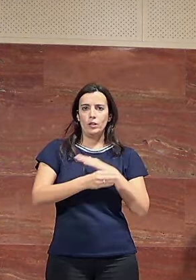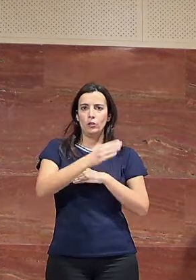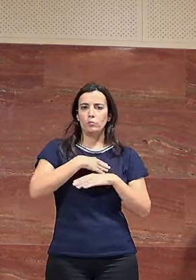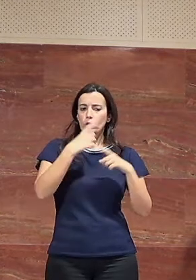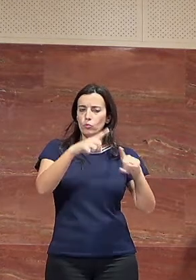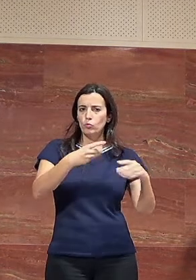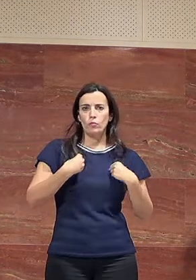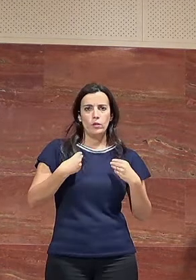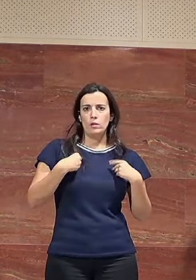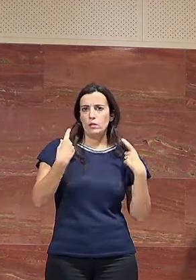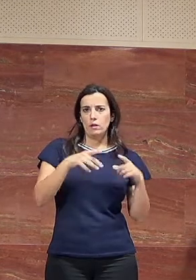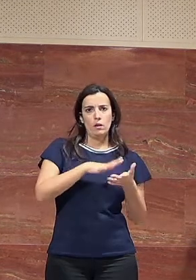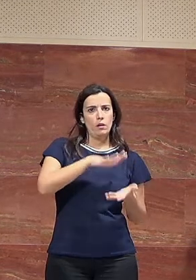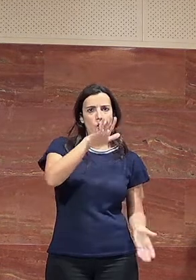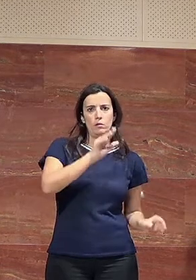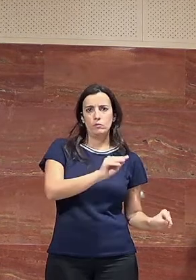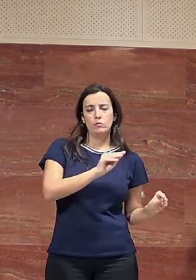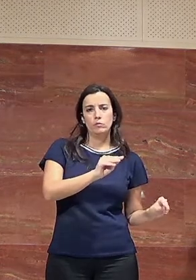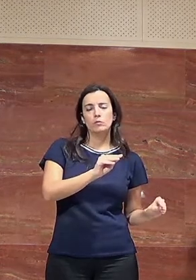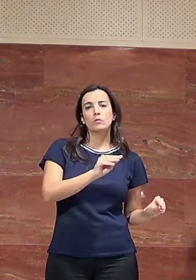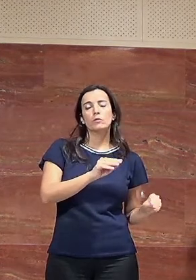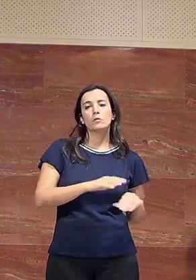y sin embargo